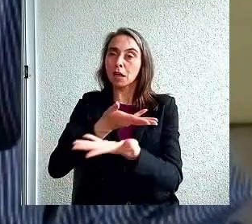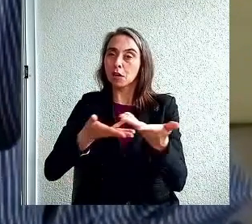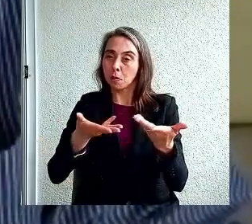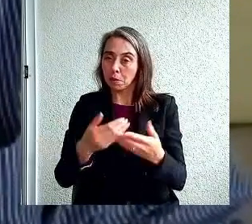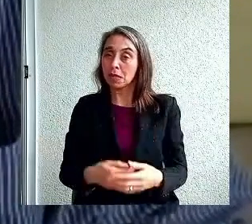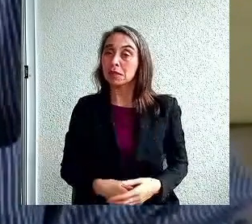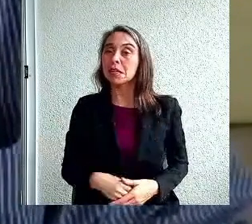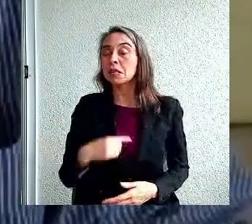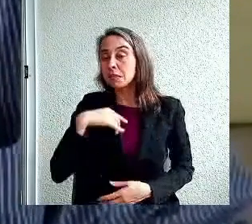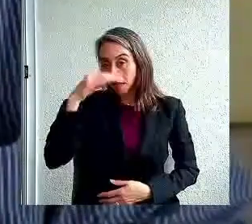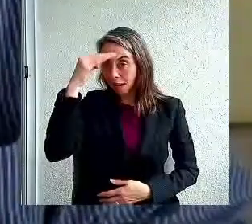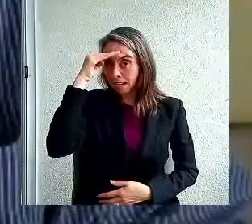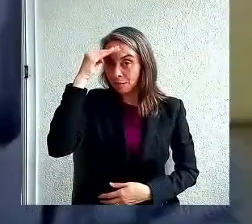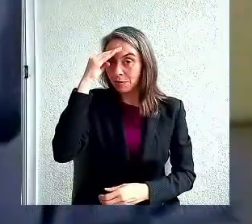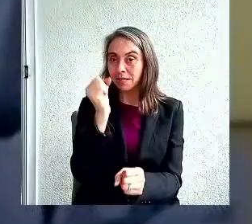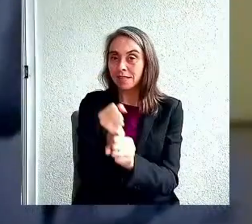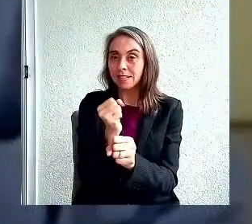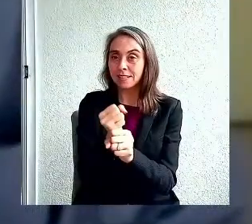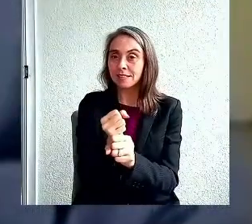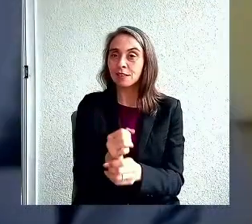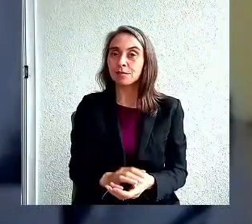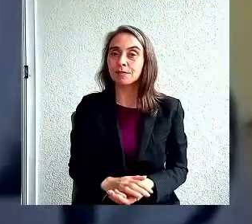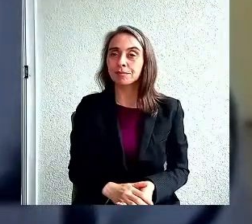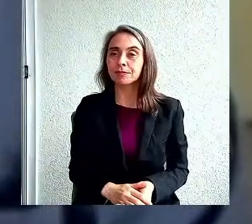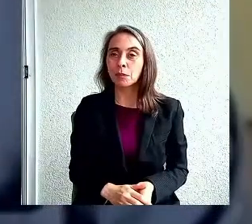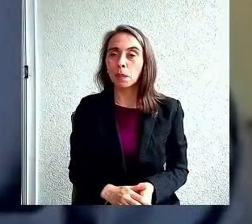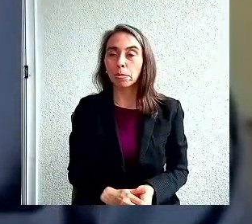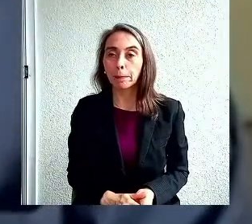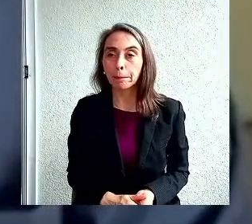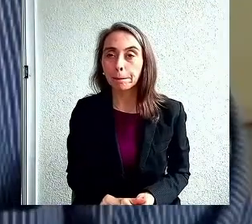Espero que estén viendo la presentación.